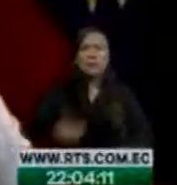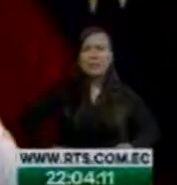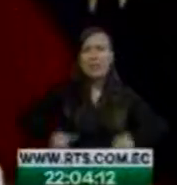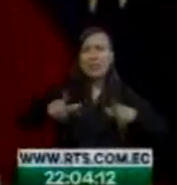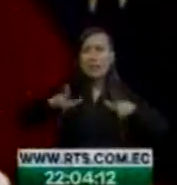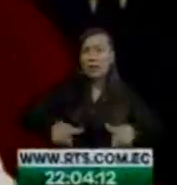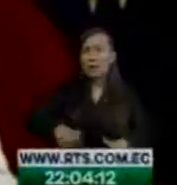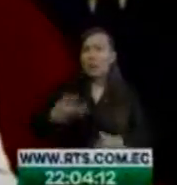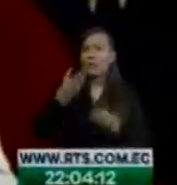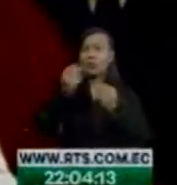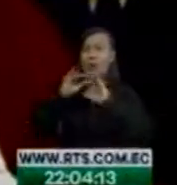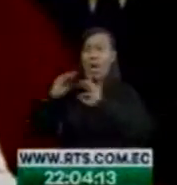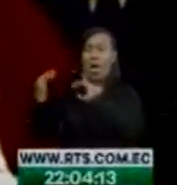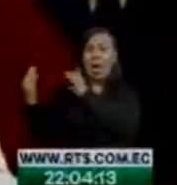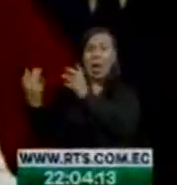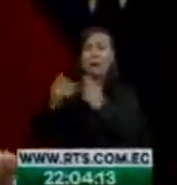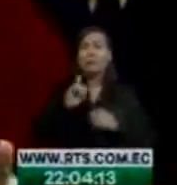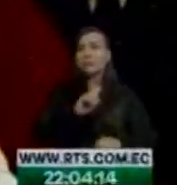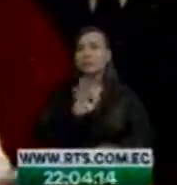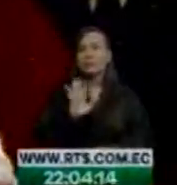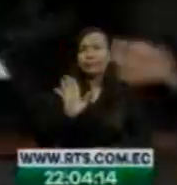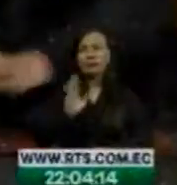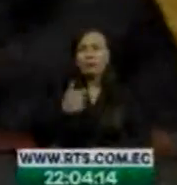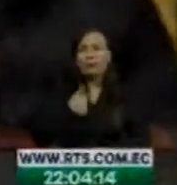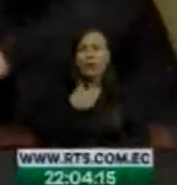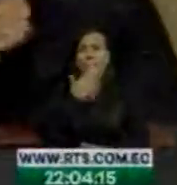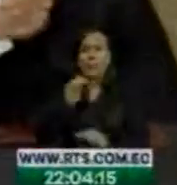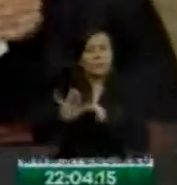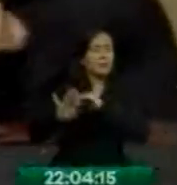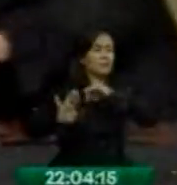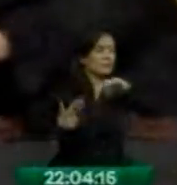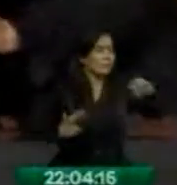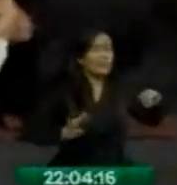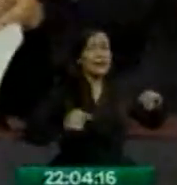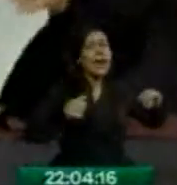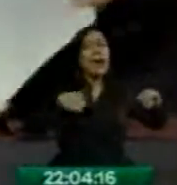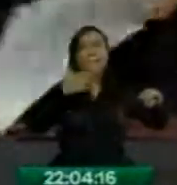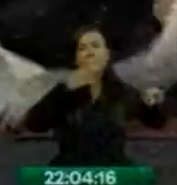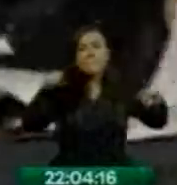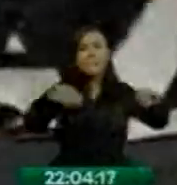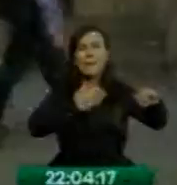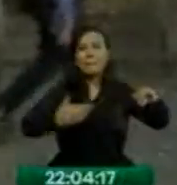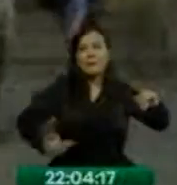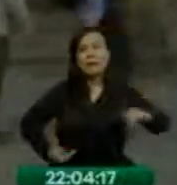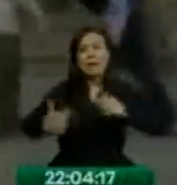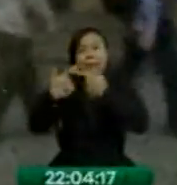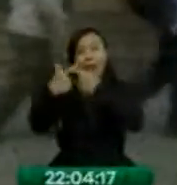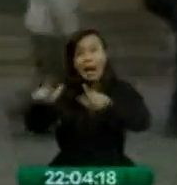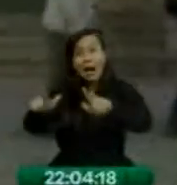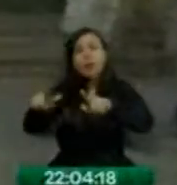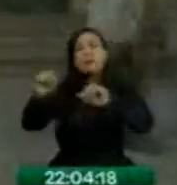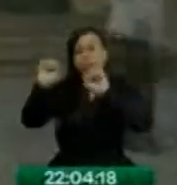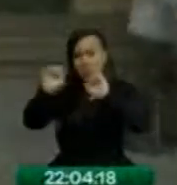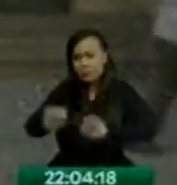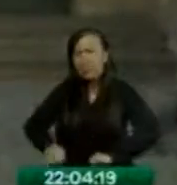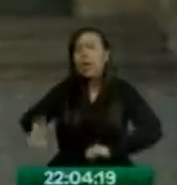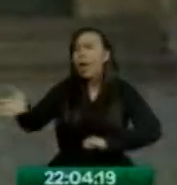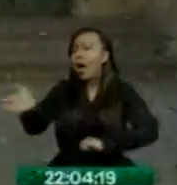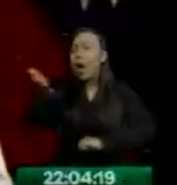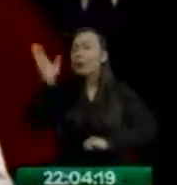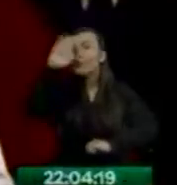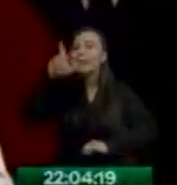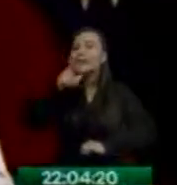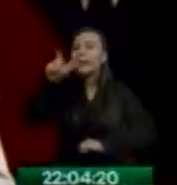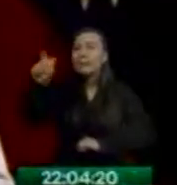de grave conmoción interna. Y que su paso al costado busca darle al presidente libertad para que pueda escoger a alguien de su confianza para que lo